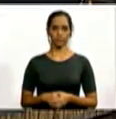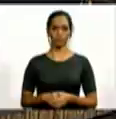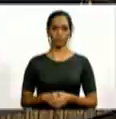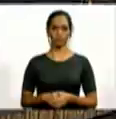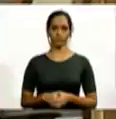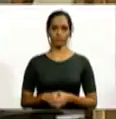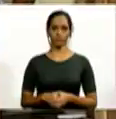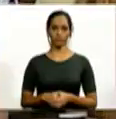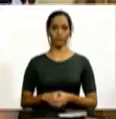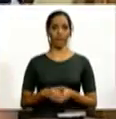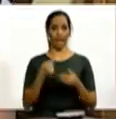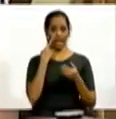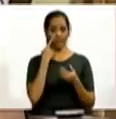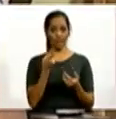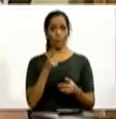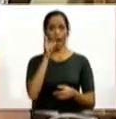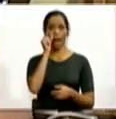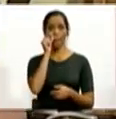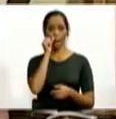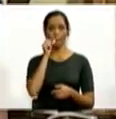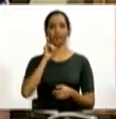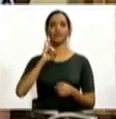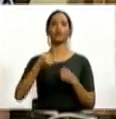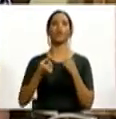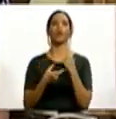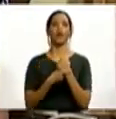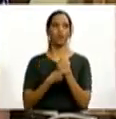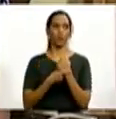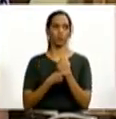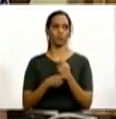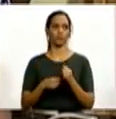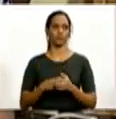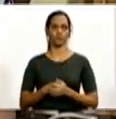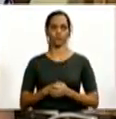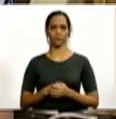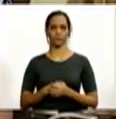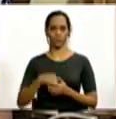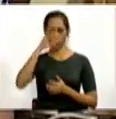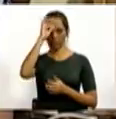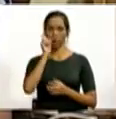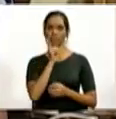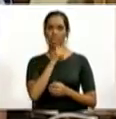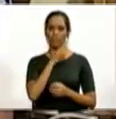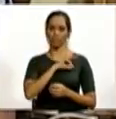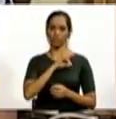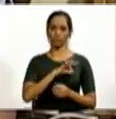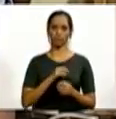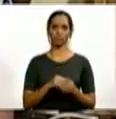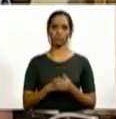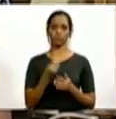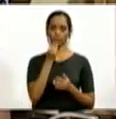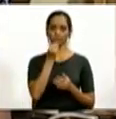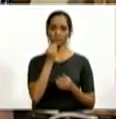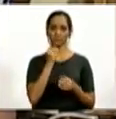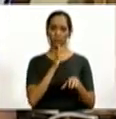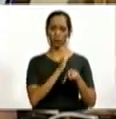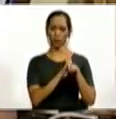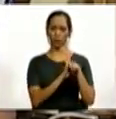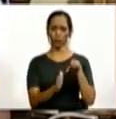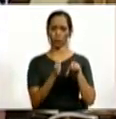Bueno, ahí vimos al papá de Juan Gerardo Guaidó Márquez, no sé cómo se llama el señor, bueno, pero se está comiendo un jamoncito